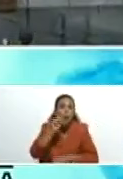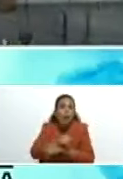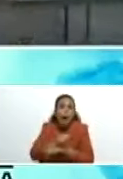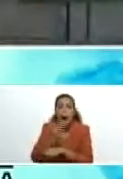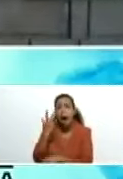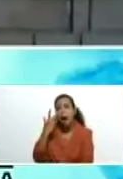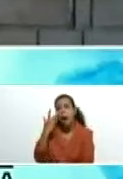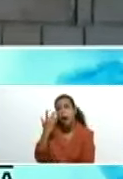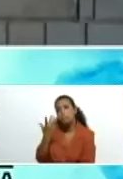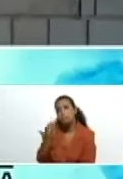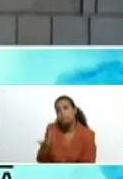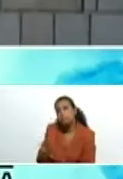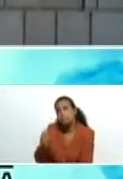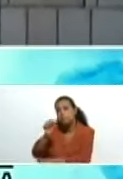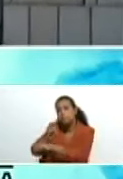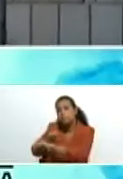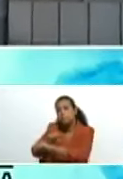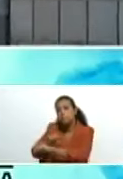esclavizados.